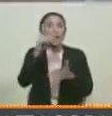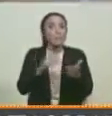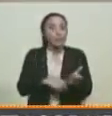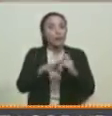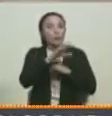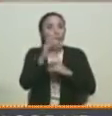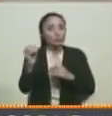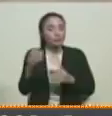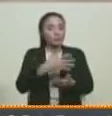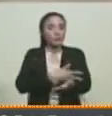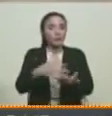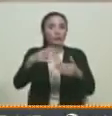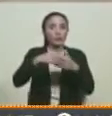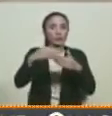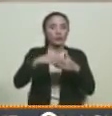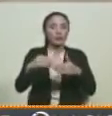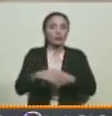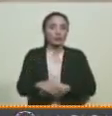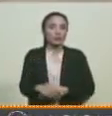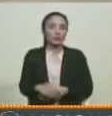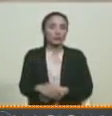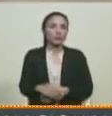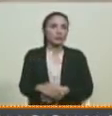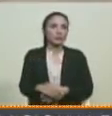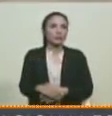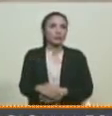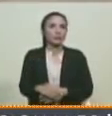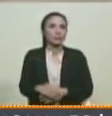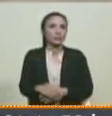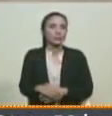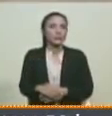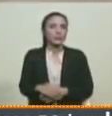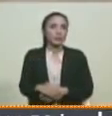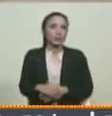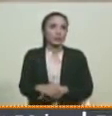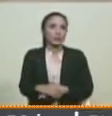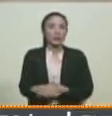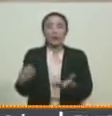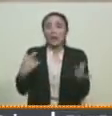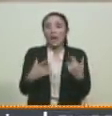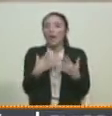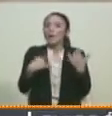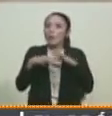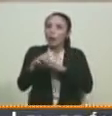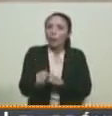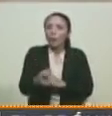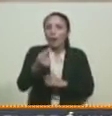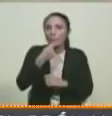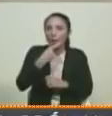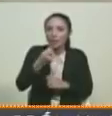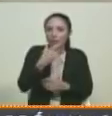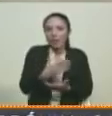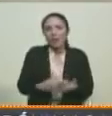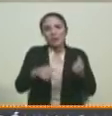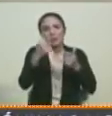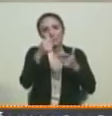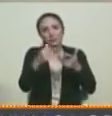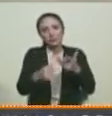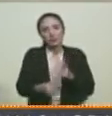1.400 millones de dólares secuestrados ya contratados en importación de medicina, alimentos e insumos para el